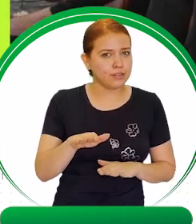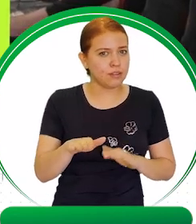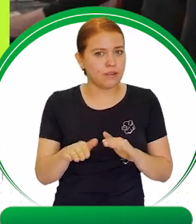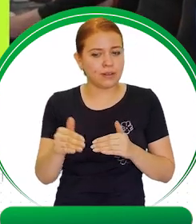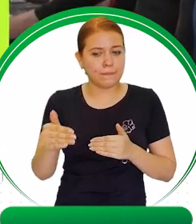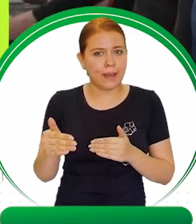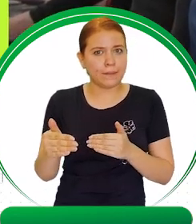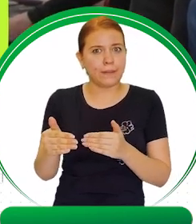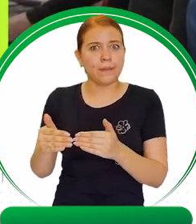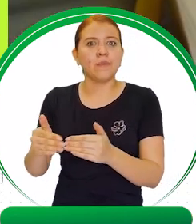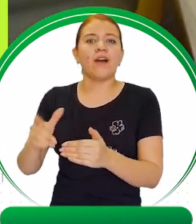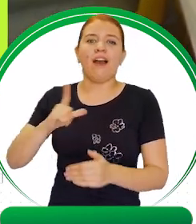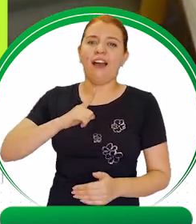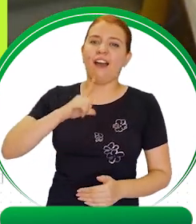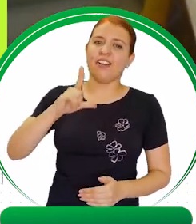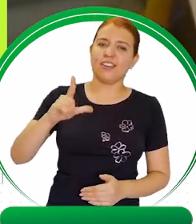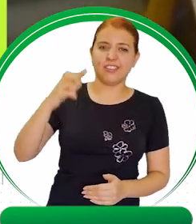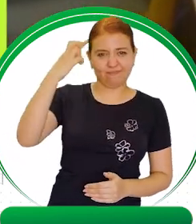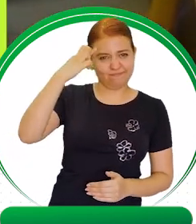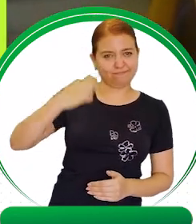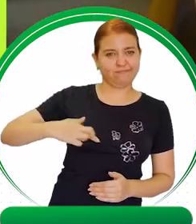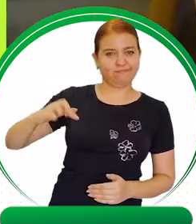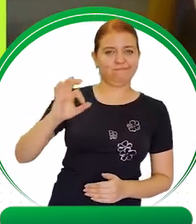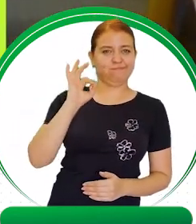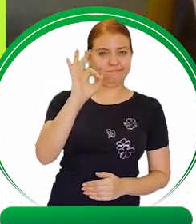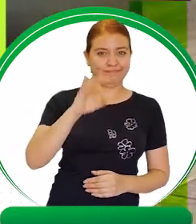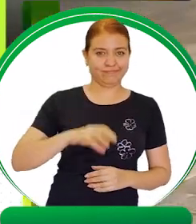metas y convertirte en un líder en tu campo.